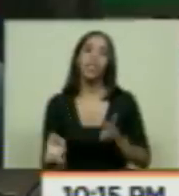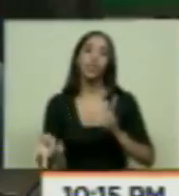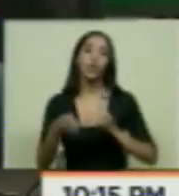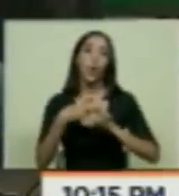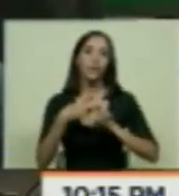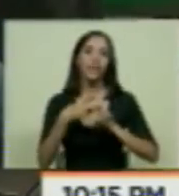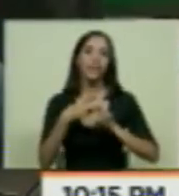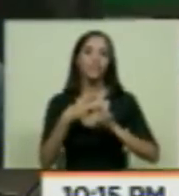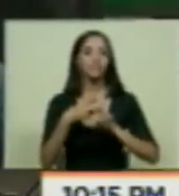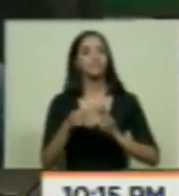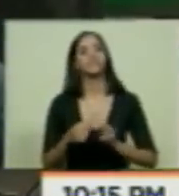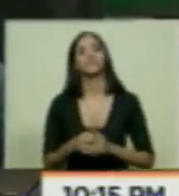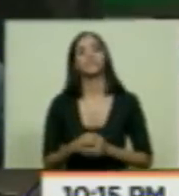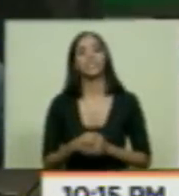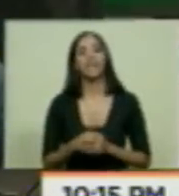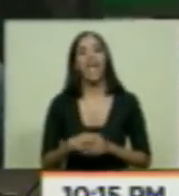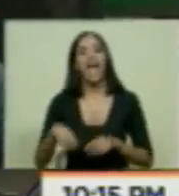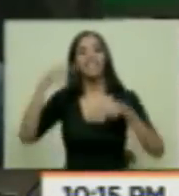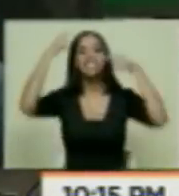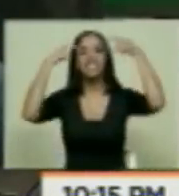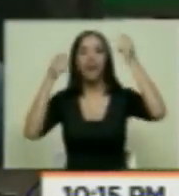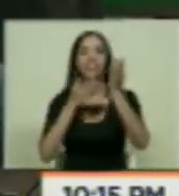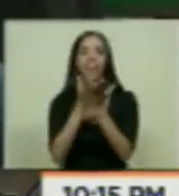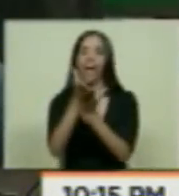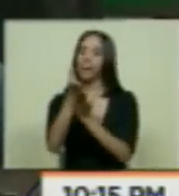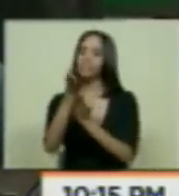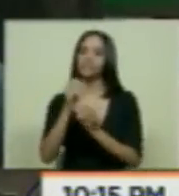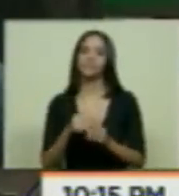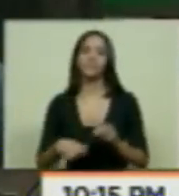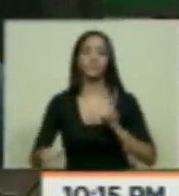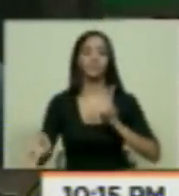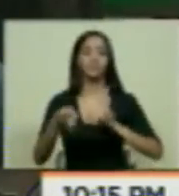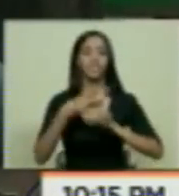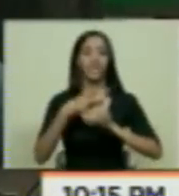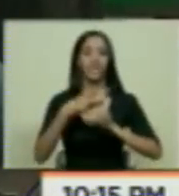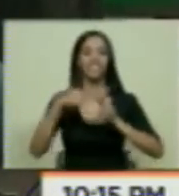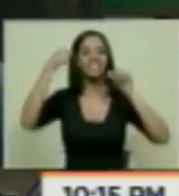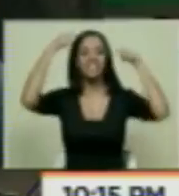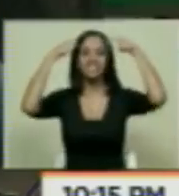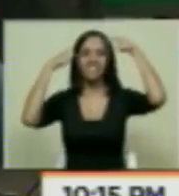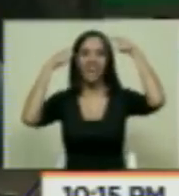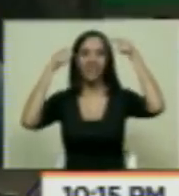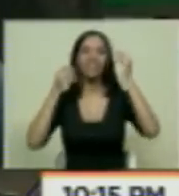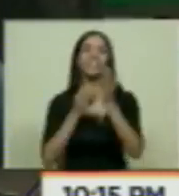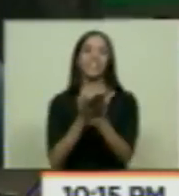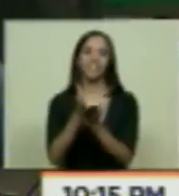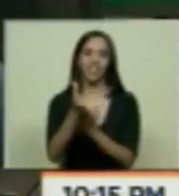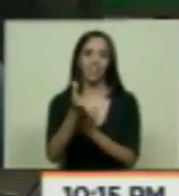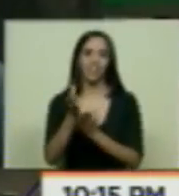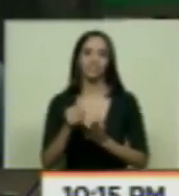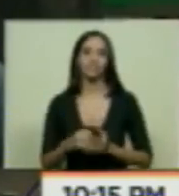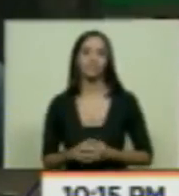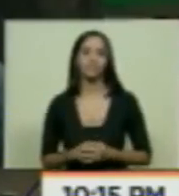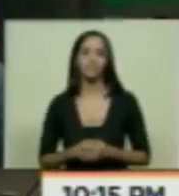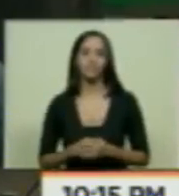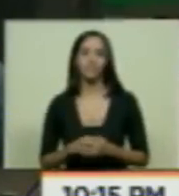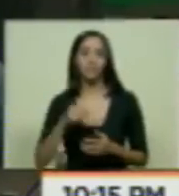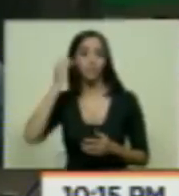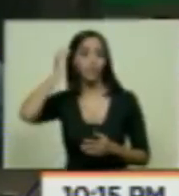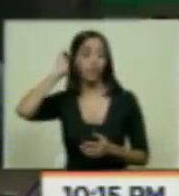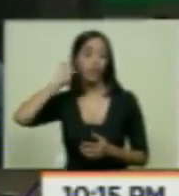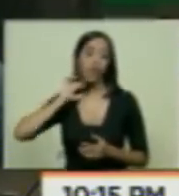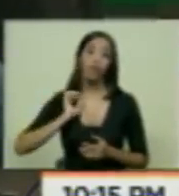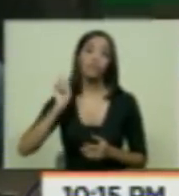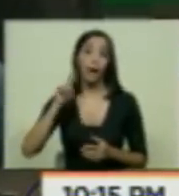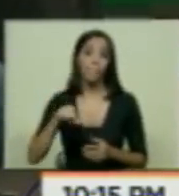o hashtag Chávez Lealtad Eterna. Numeral Chávez Lealtad Eterna. A propósito,